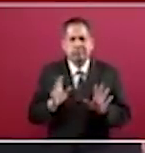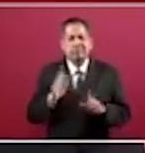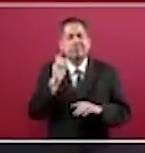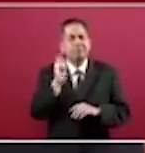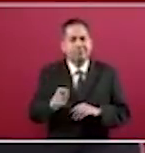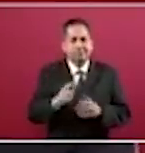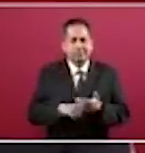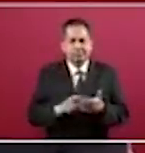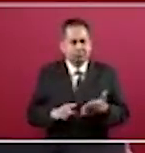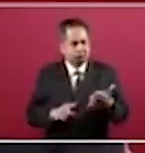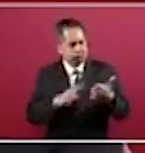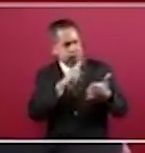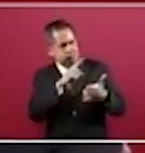condenar